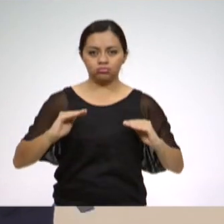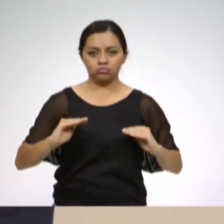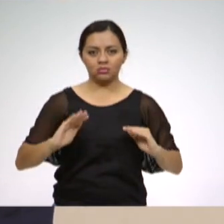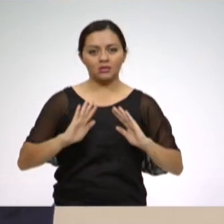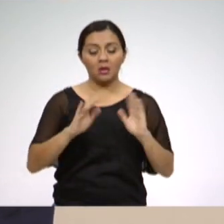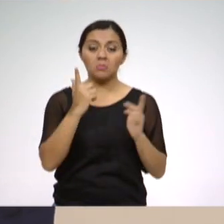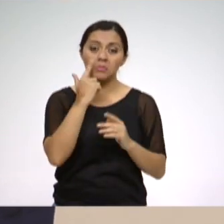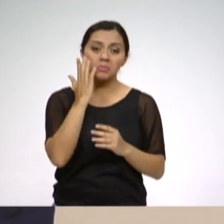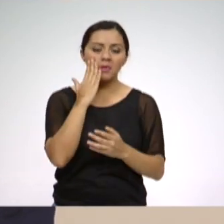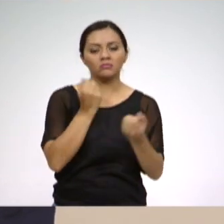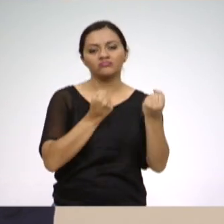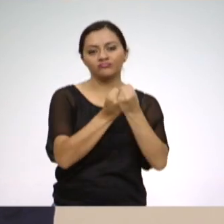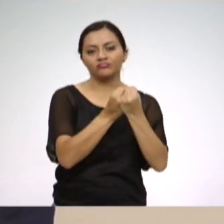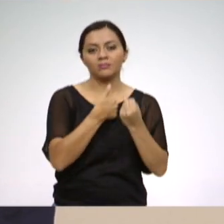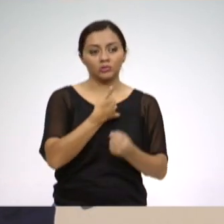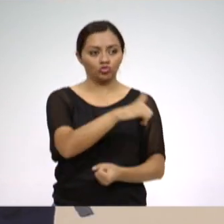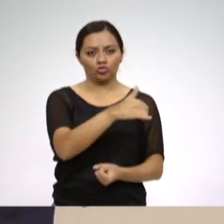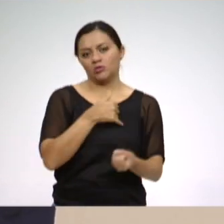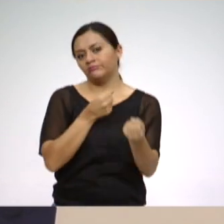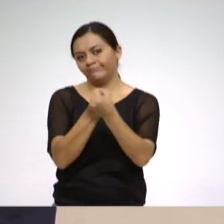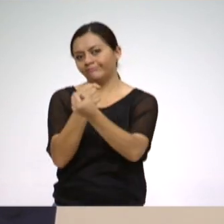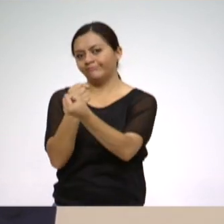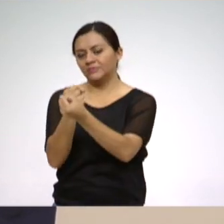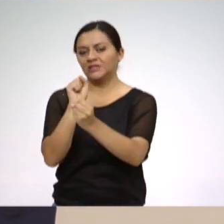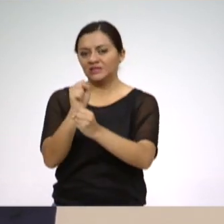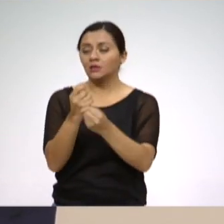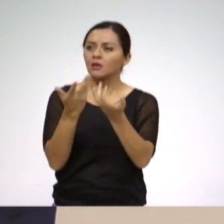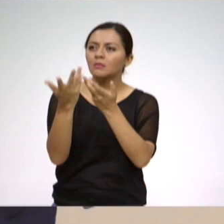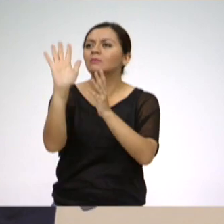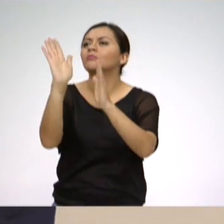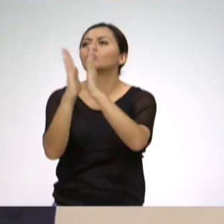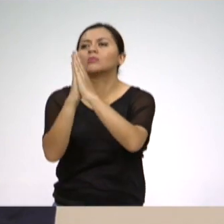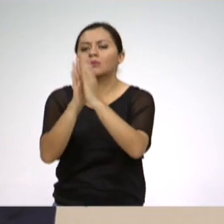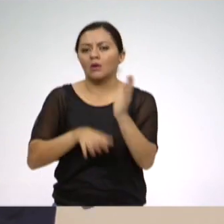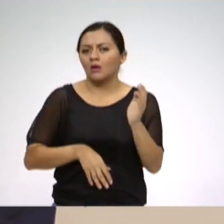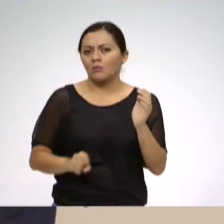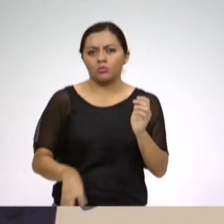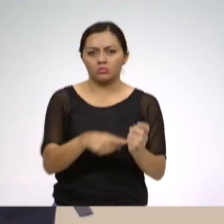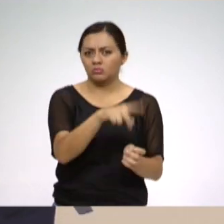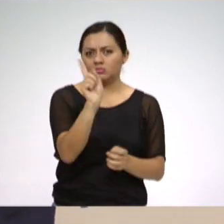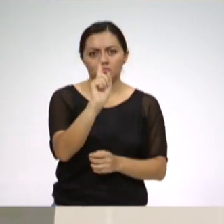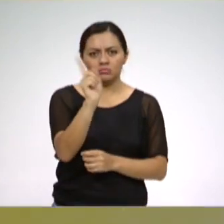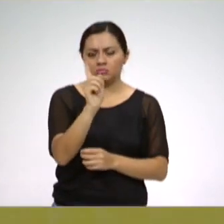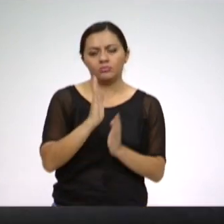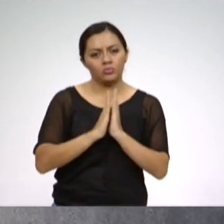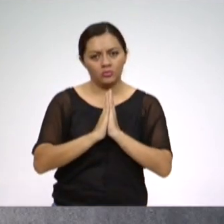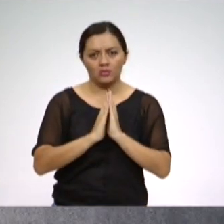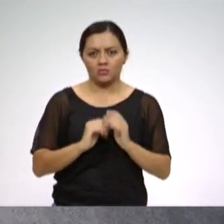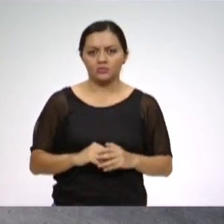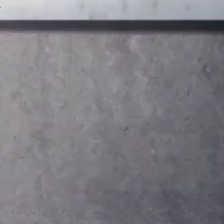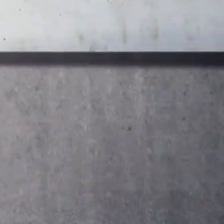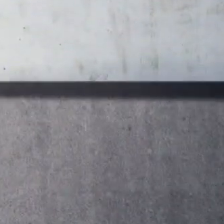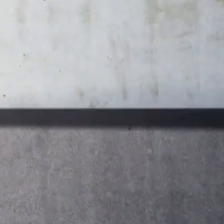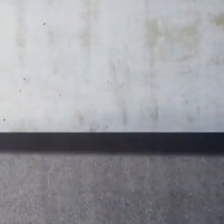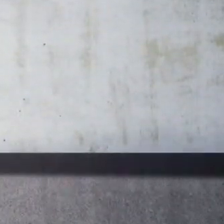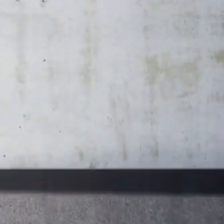son, no, y hablé con ella más que todo para que no permitiera eso del aborto.